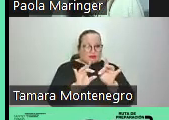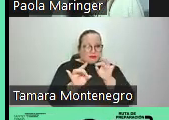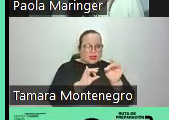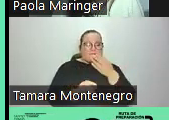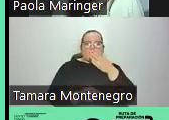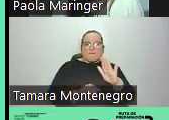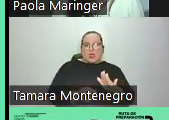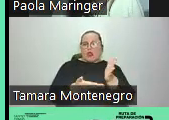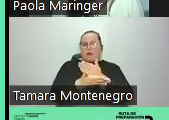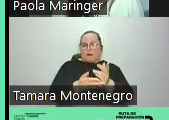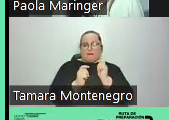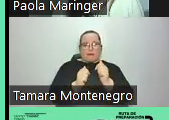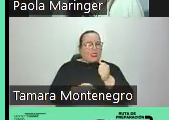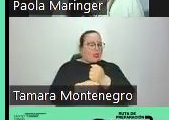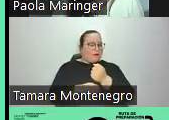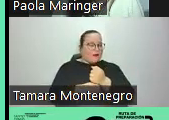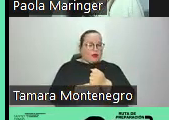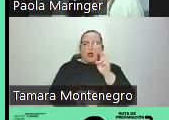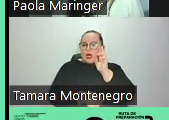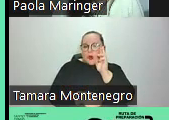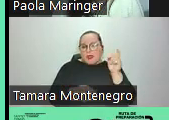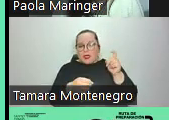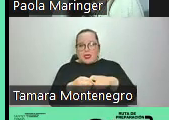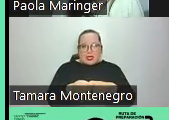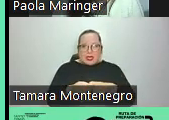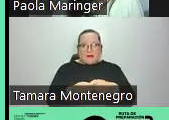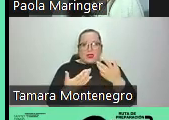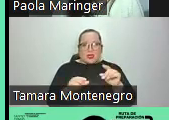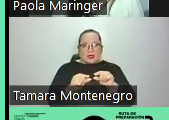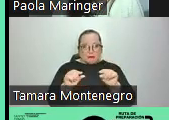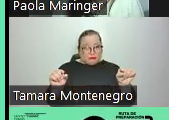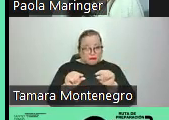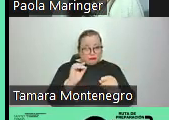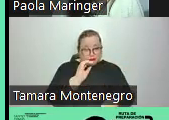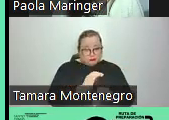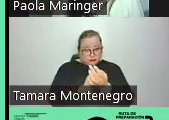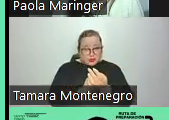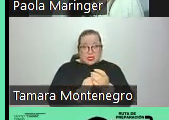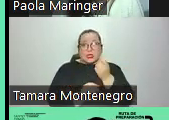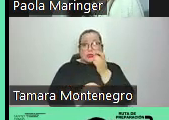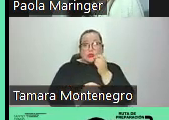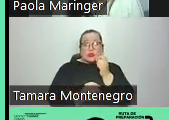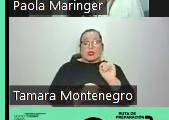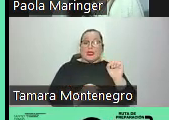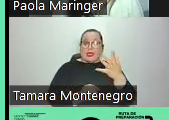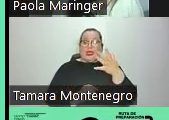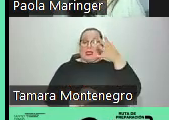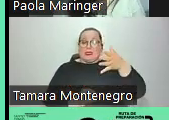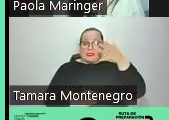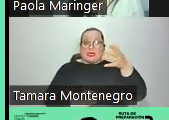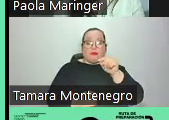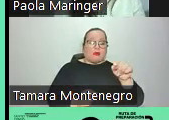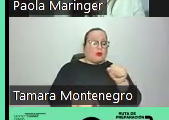para buscar trabajo. Recuerda inscribirse. Ya les voy a dejar el link de inscripción de la quinta charla. No se pueden